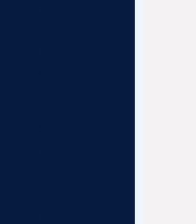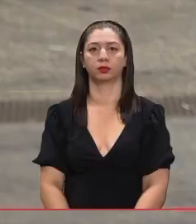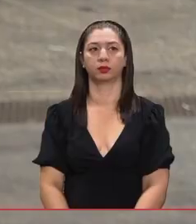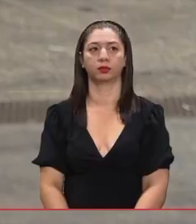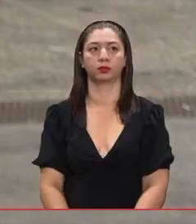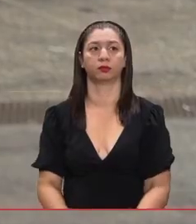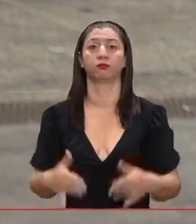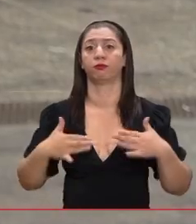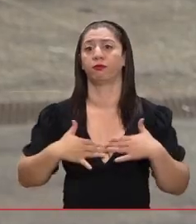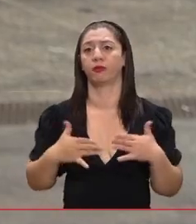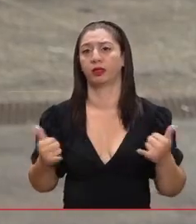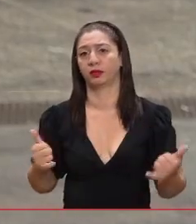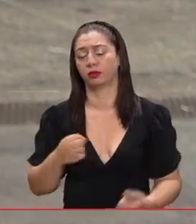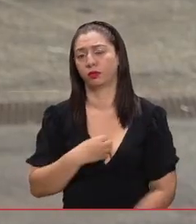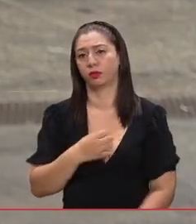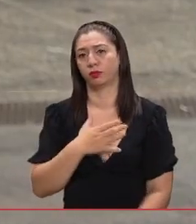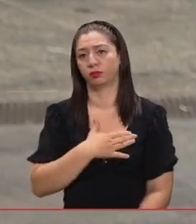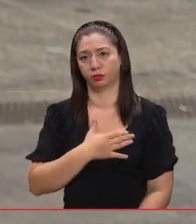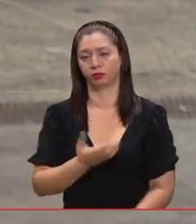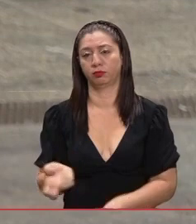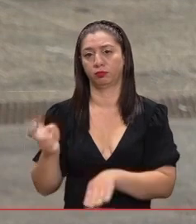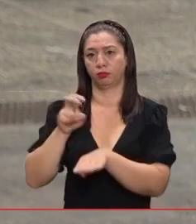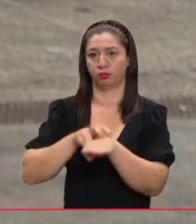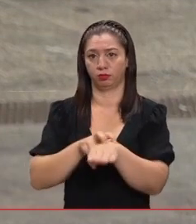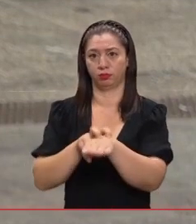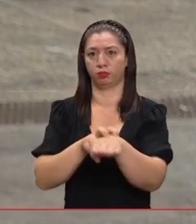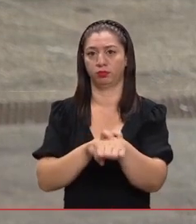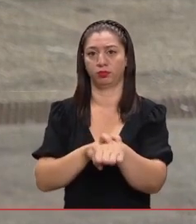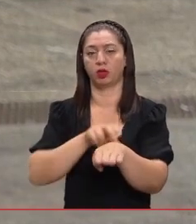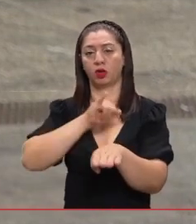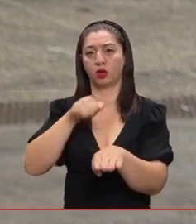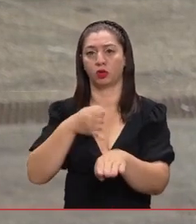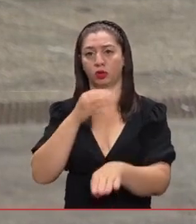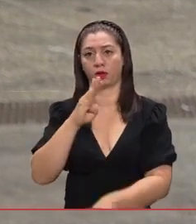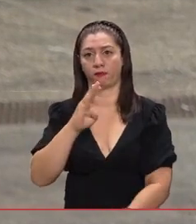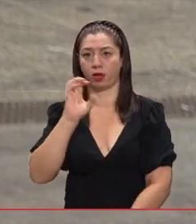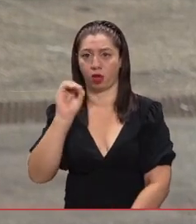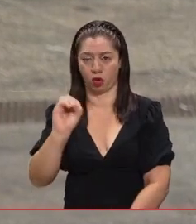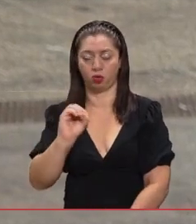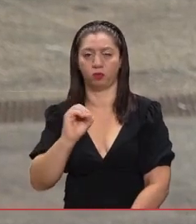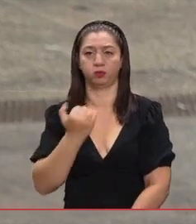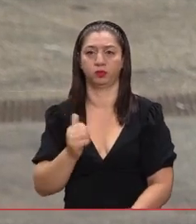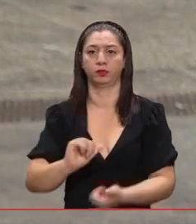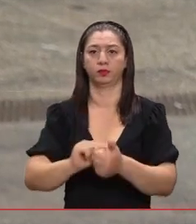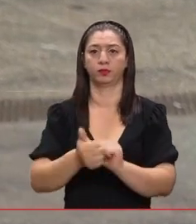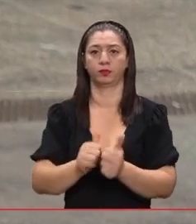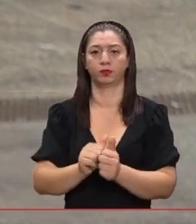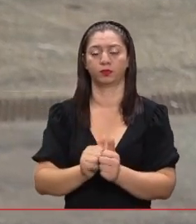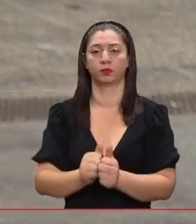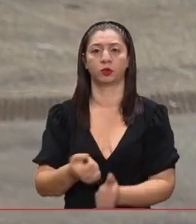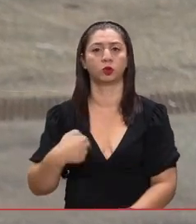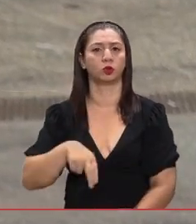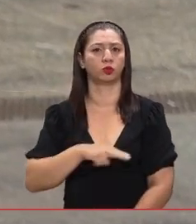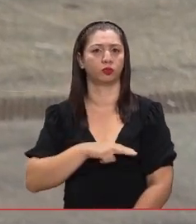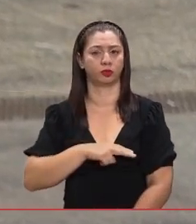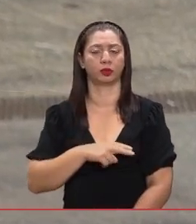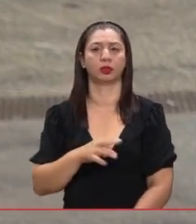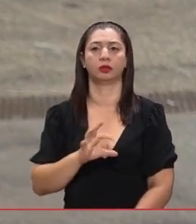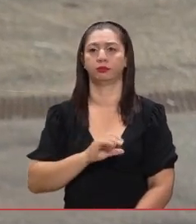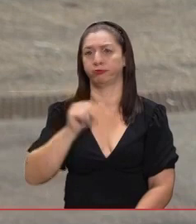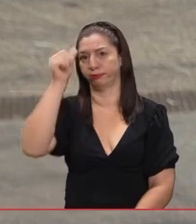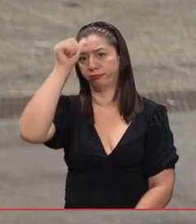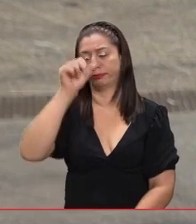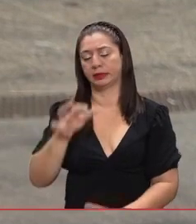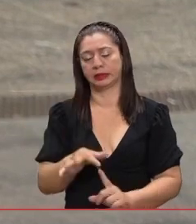Estoy muy feliz de tener la oportunidad de estar a bordo del auto del equipo JBO by Danforth Motorsport. Será para nosotros un fin de semana muy